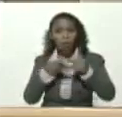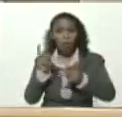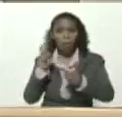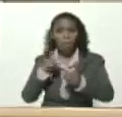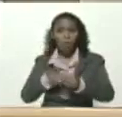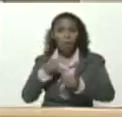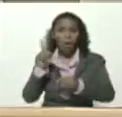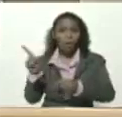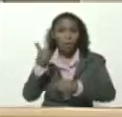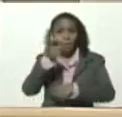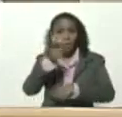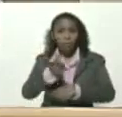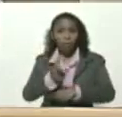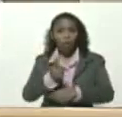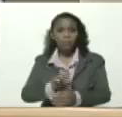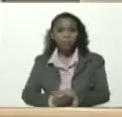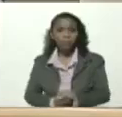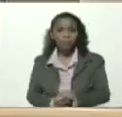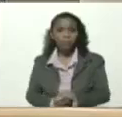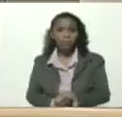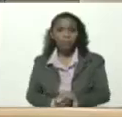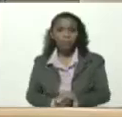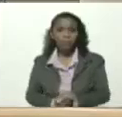a este candidato,